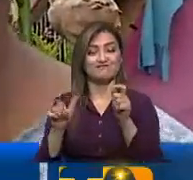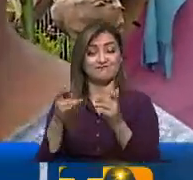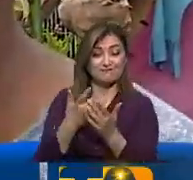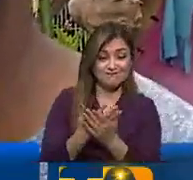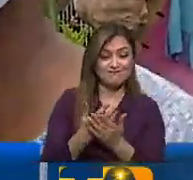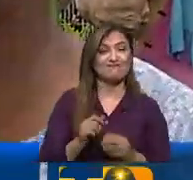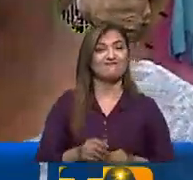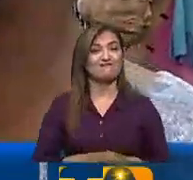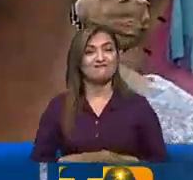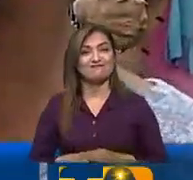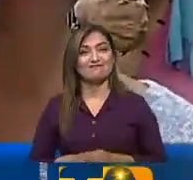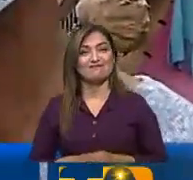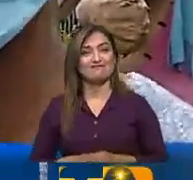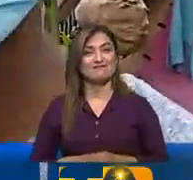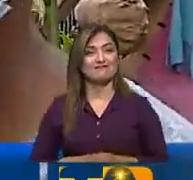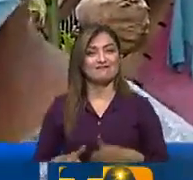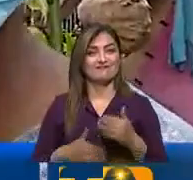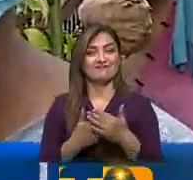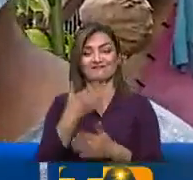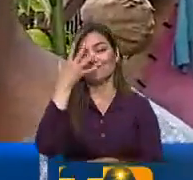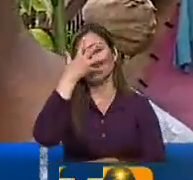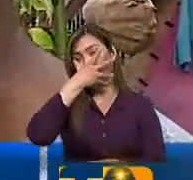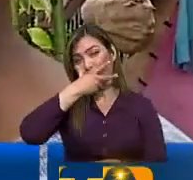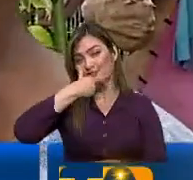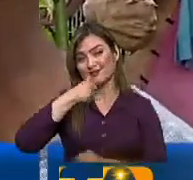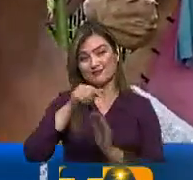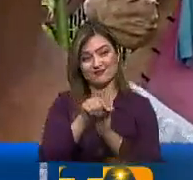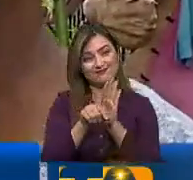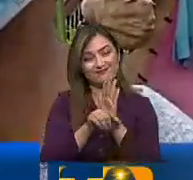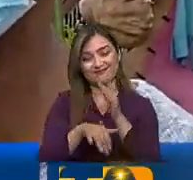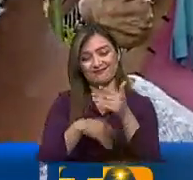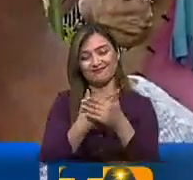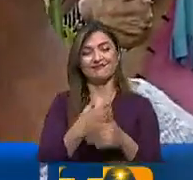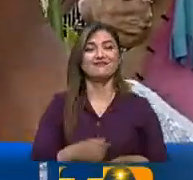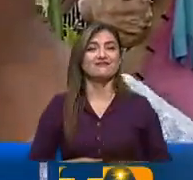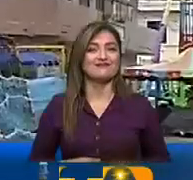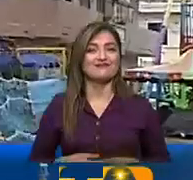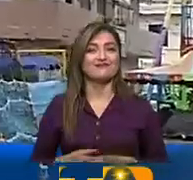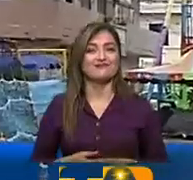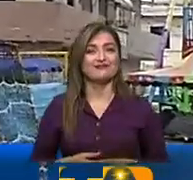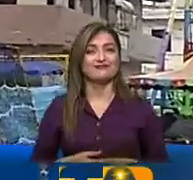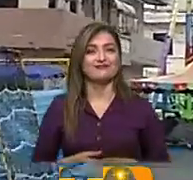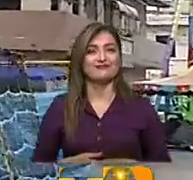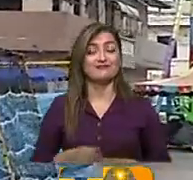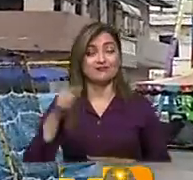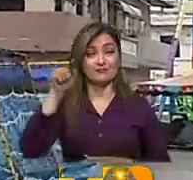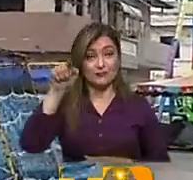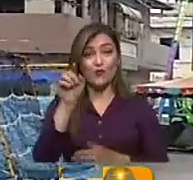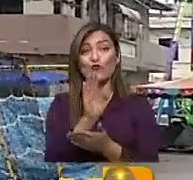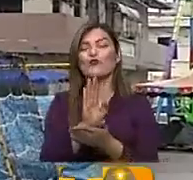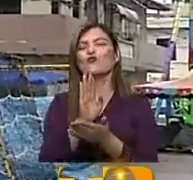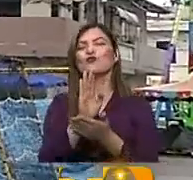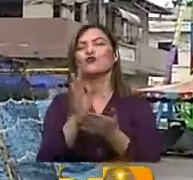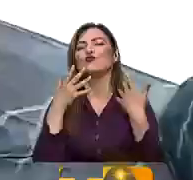dice del público, de todos los monigotes, este es el más bonito en detalles, en acabados, en estructura, todo, o sea, total. En el suburbio de Guayaquil son más